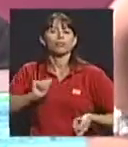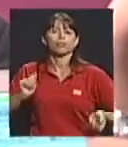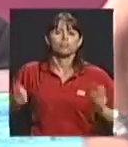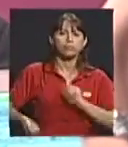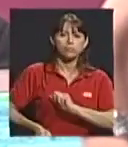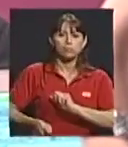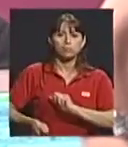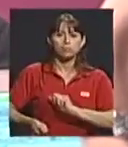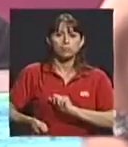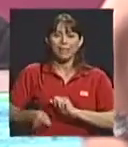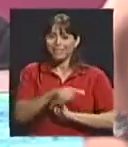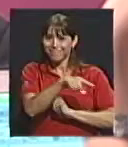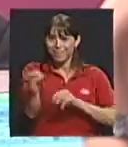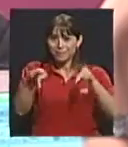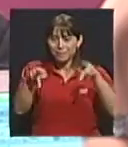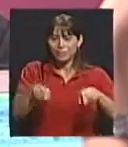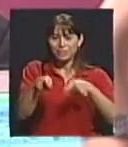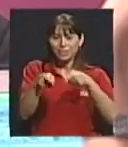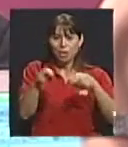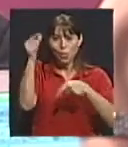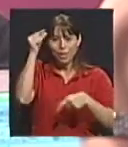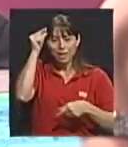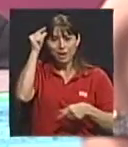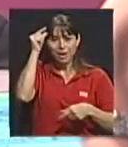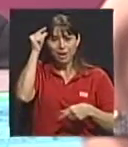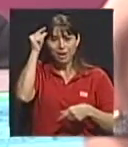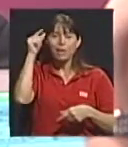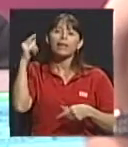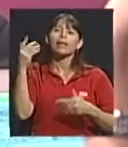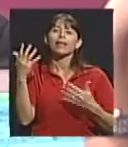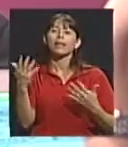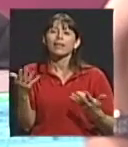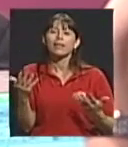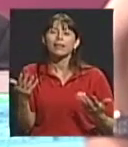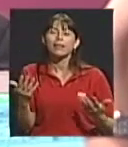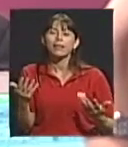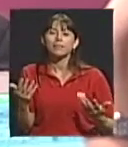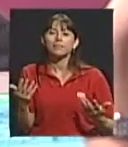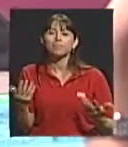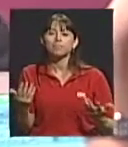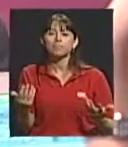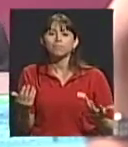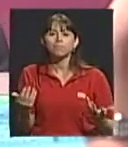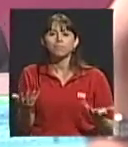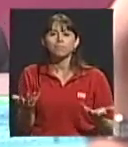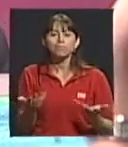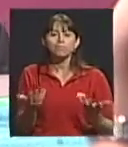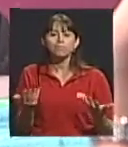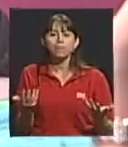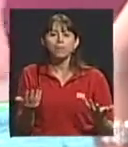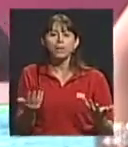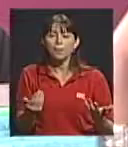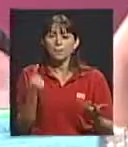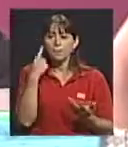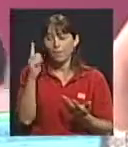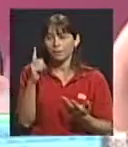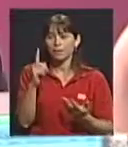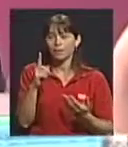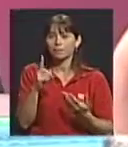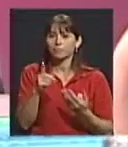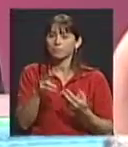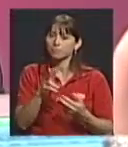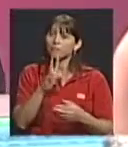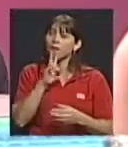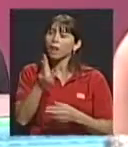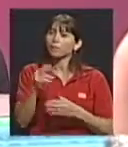parte de quienes nos gobiernan en el sentido de que se crea eh lo la responsabilidad que